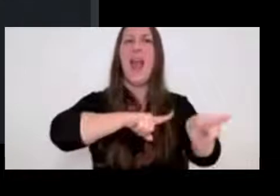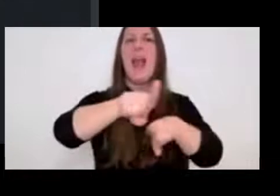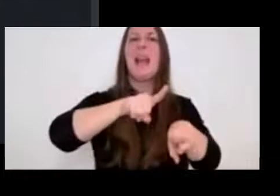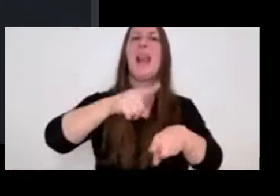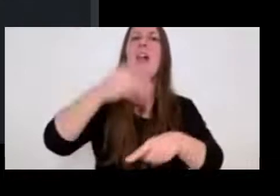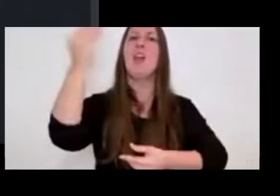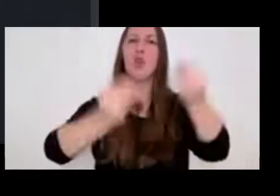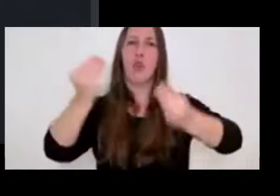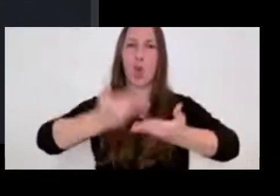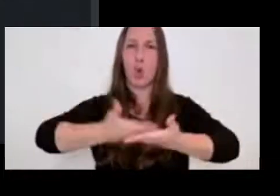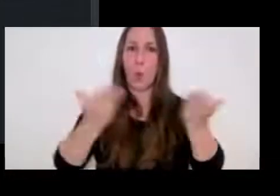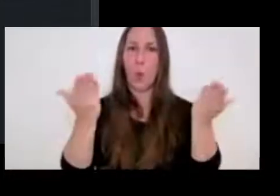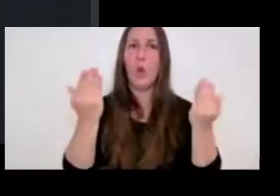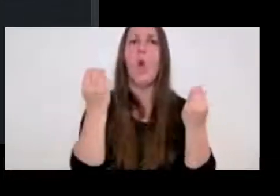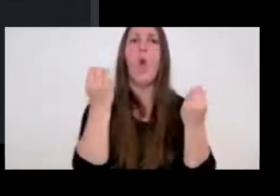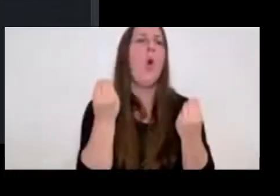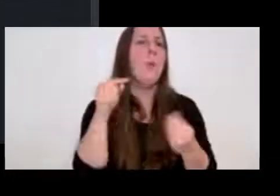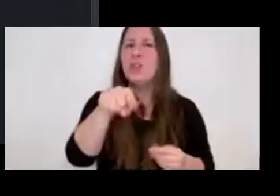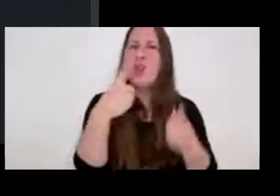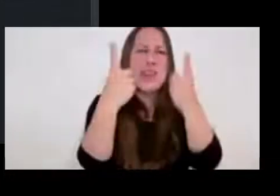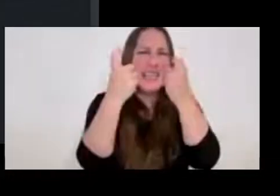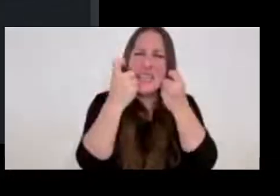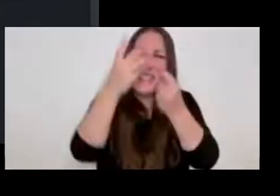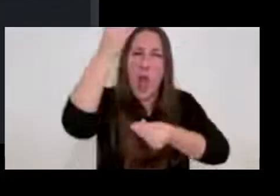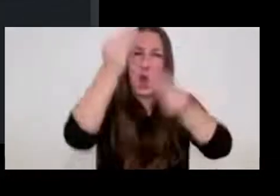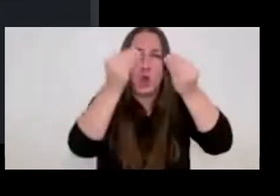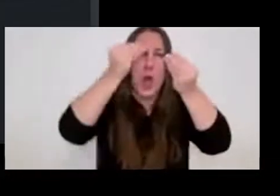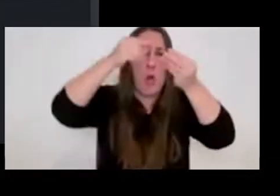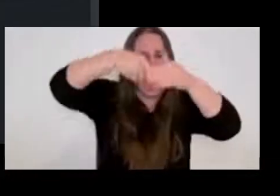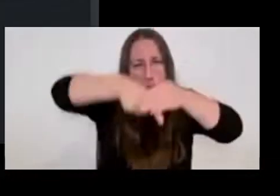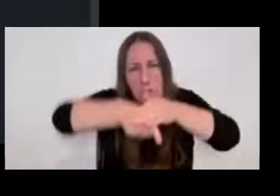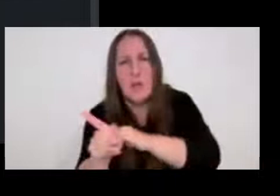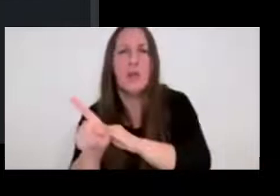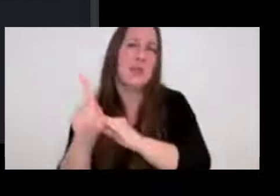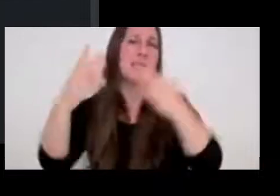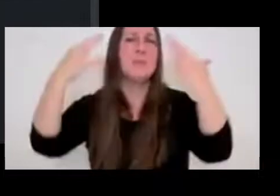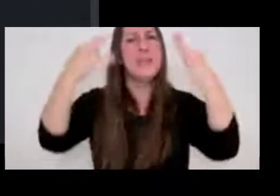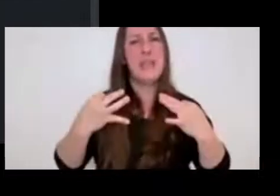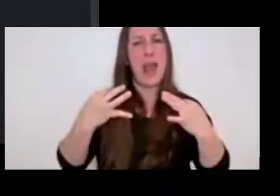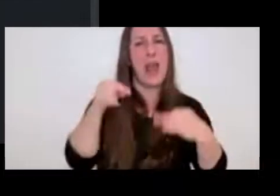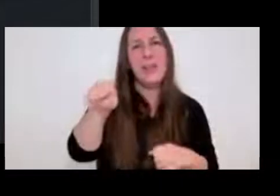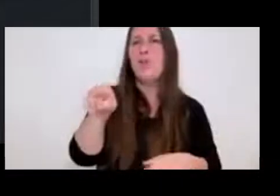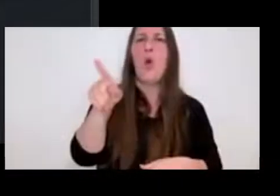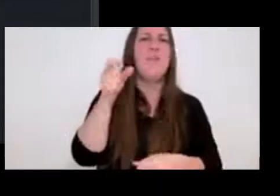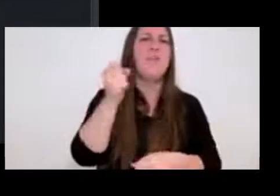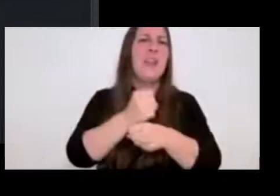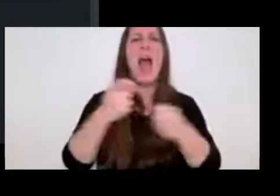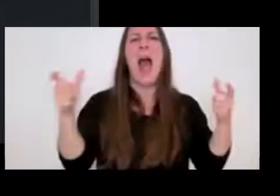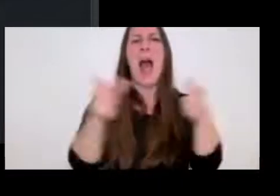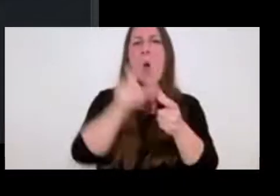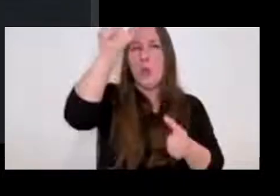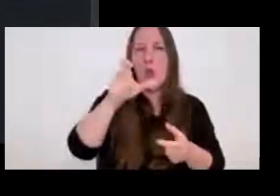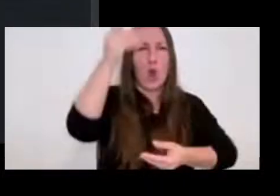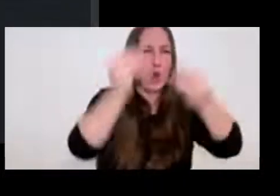digamos, porque esto requiere de una especialización, digamos. No puede ser una tarea del auditor contable,